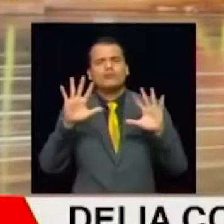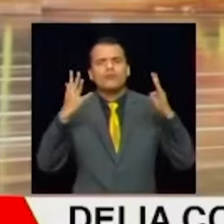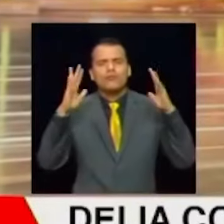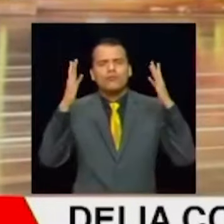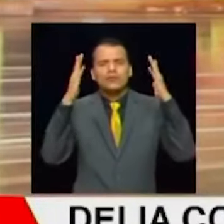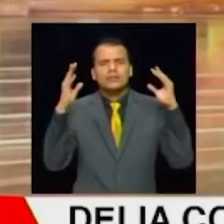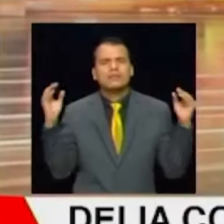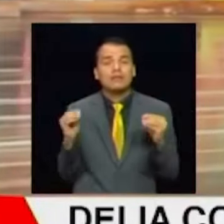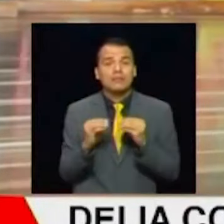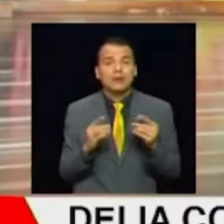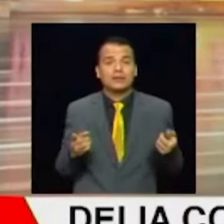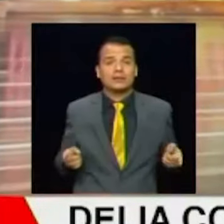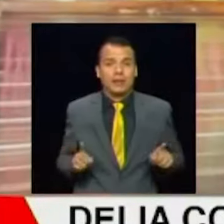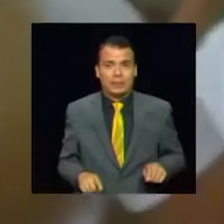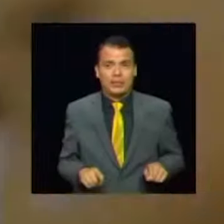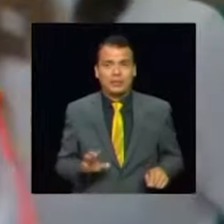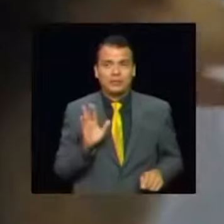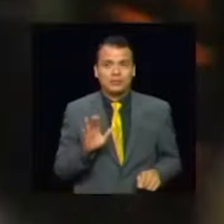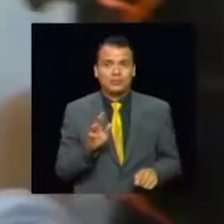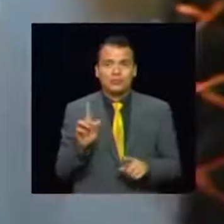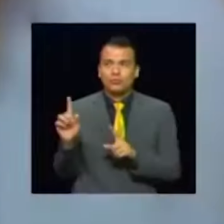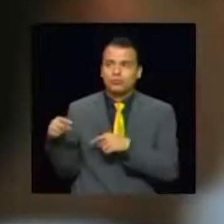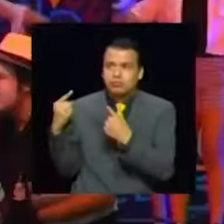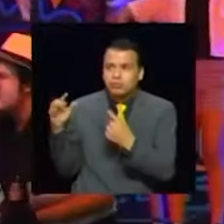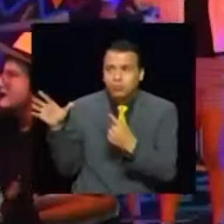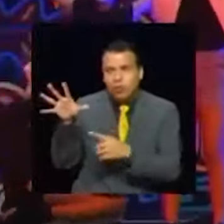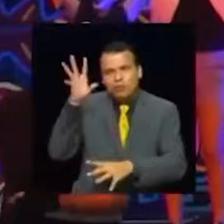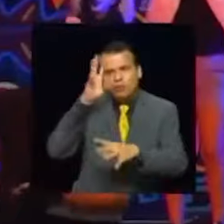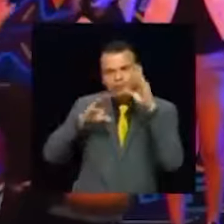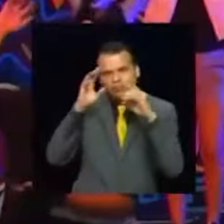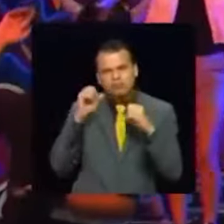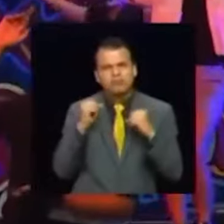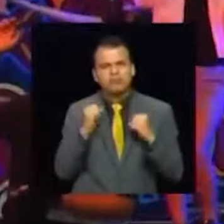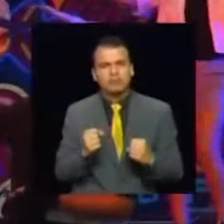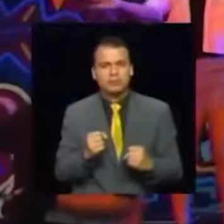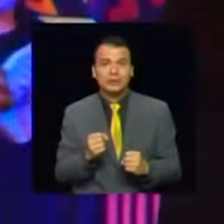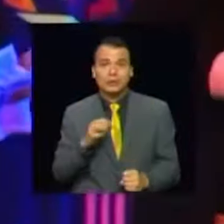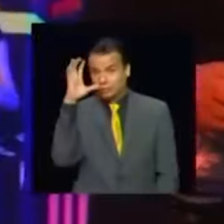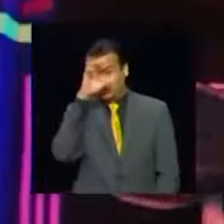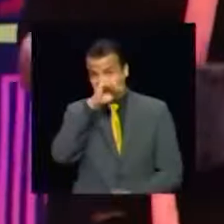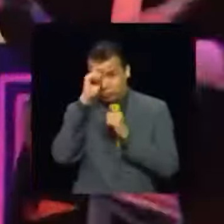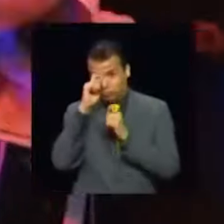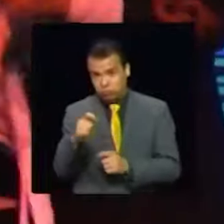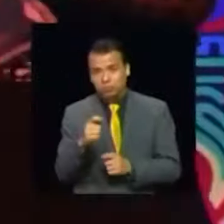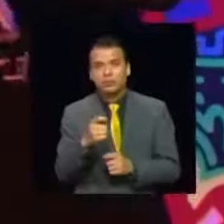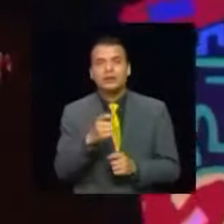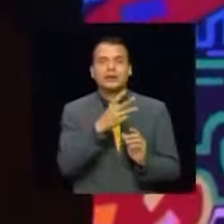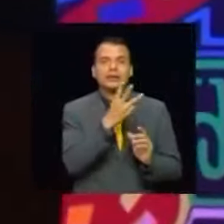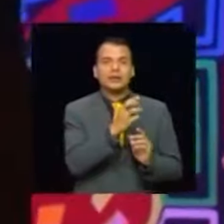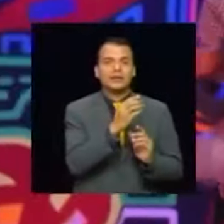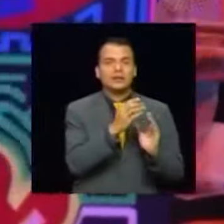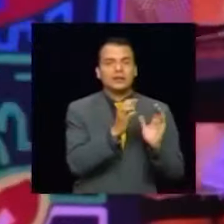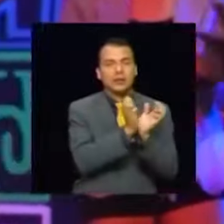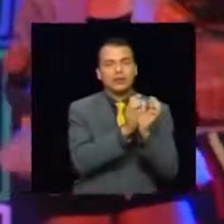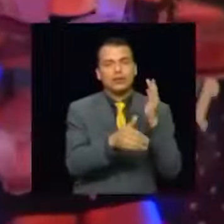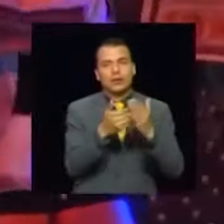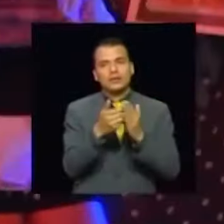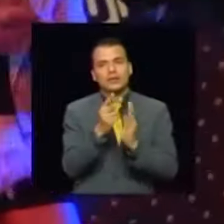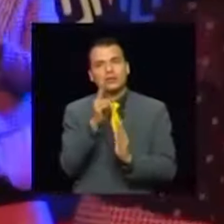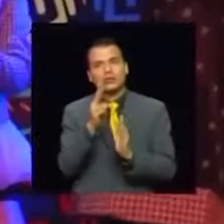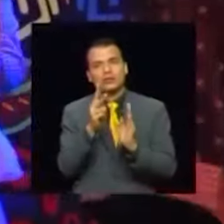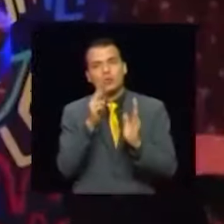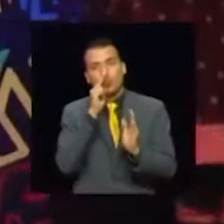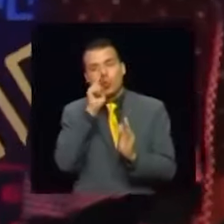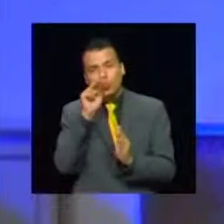de Benigno el Mono Núñez. Del 30 de mayo al 2 de junio, 1,200 niños participarán en una puesta en escena que